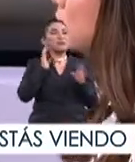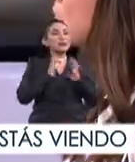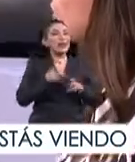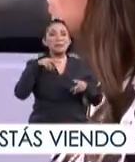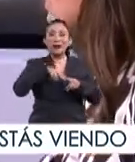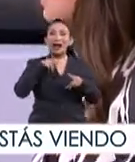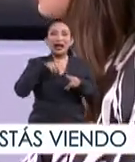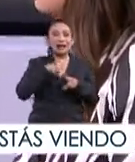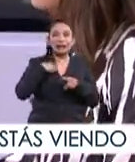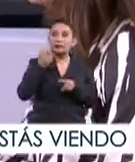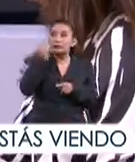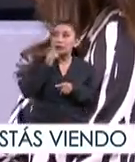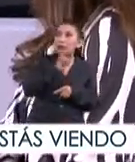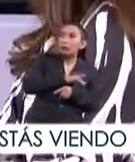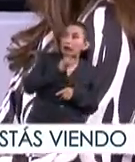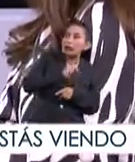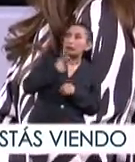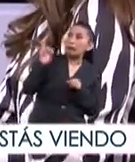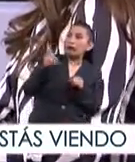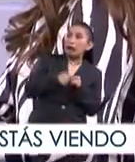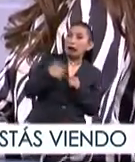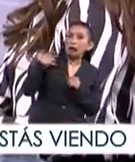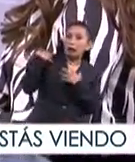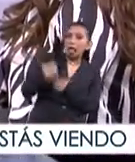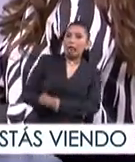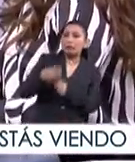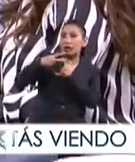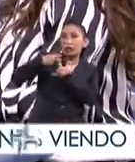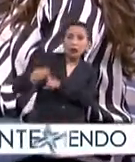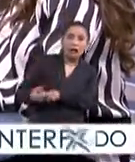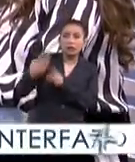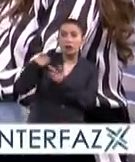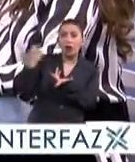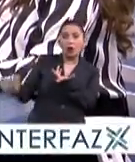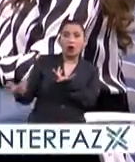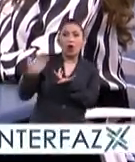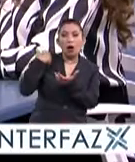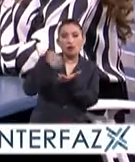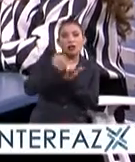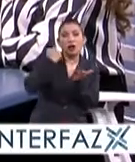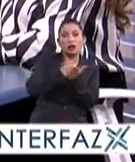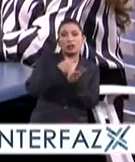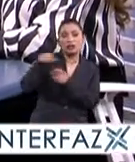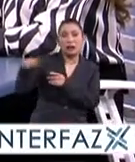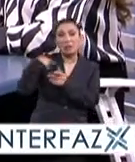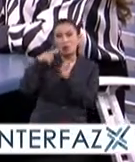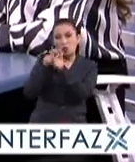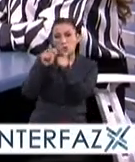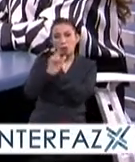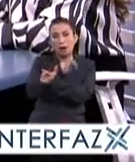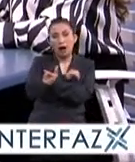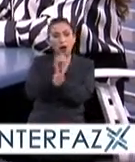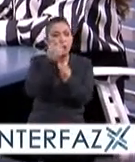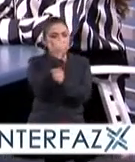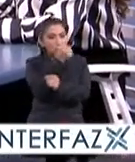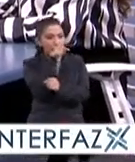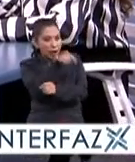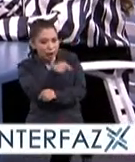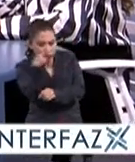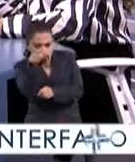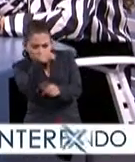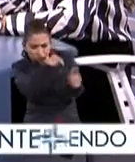en un parque, viven siempre con el miedo de secuestro, de reclutamiento forzoso. La escuela también se han